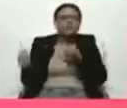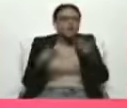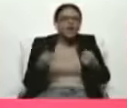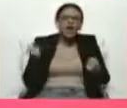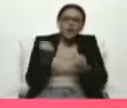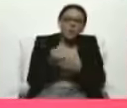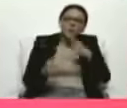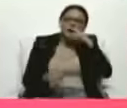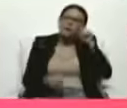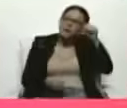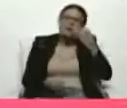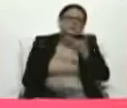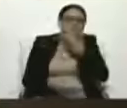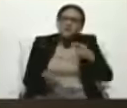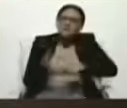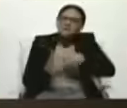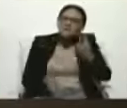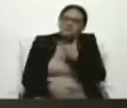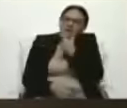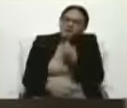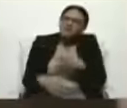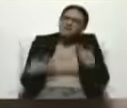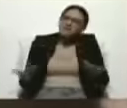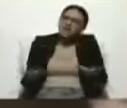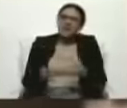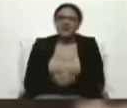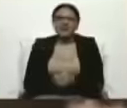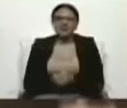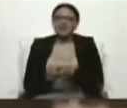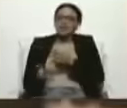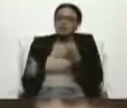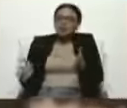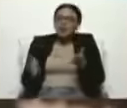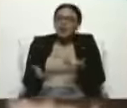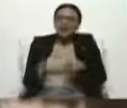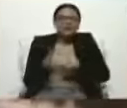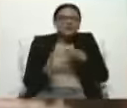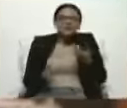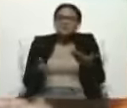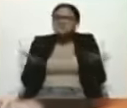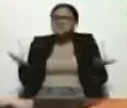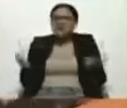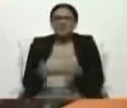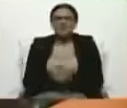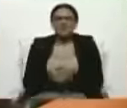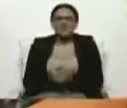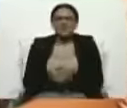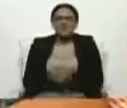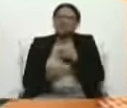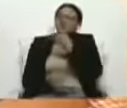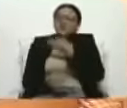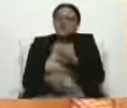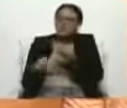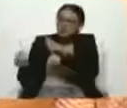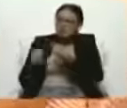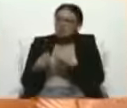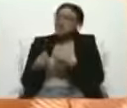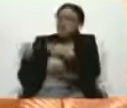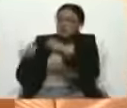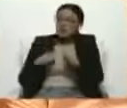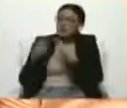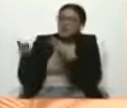Vota por Nicolás mejor. Tendrás la garantía de estar incluido siempre, incluida